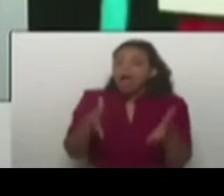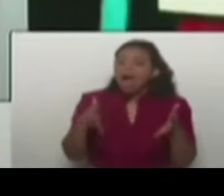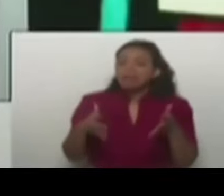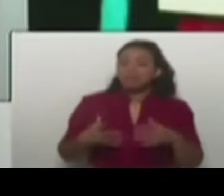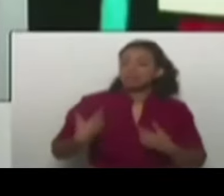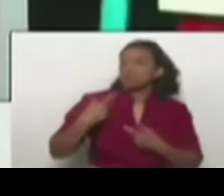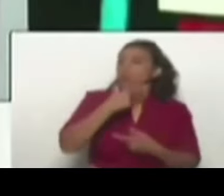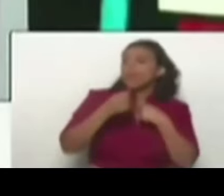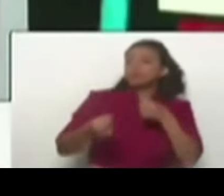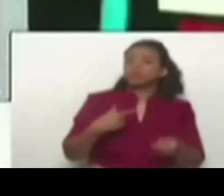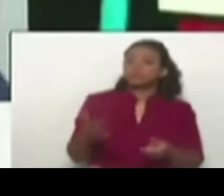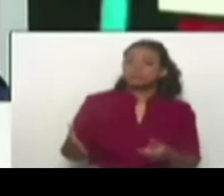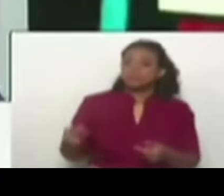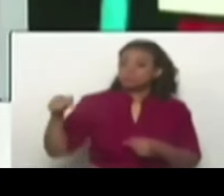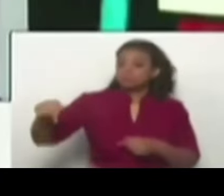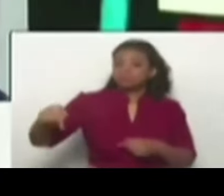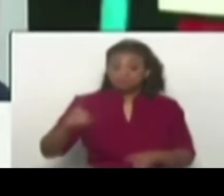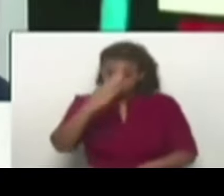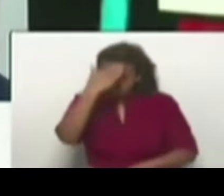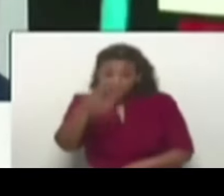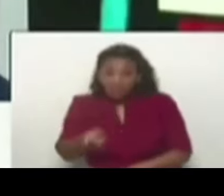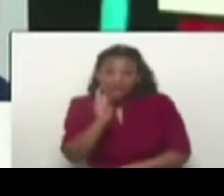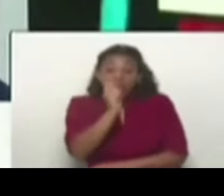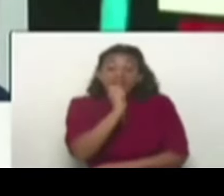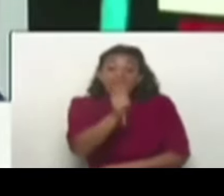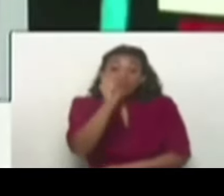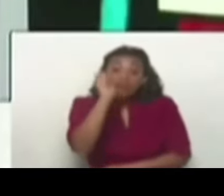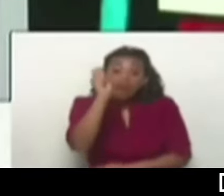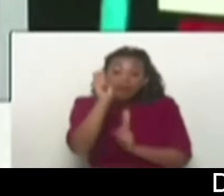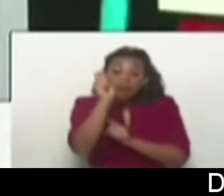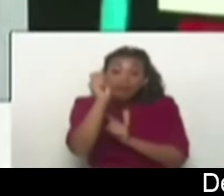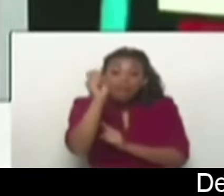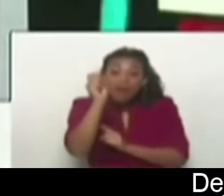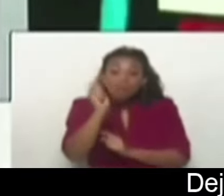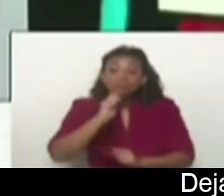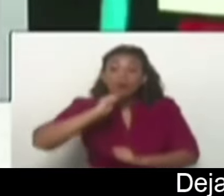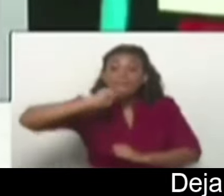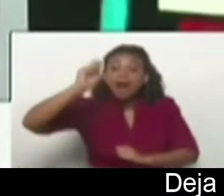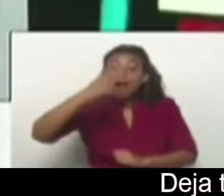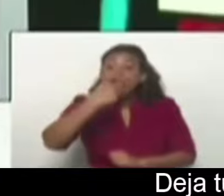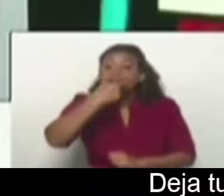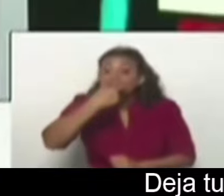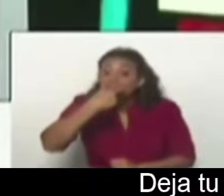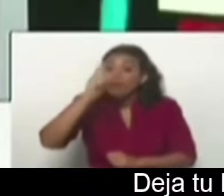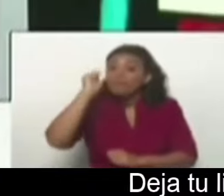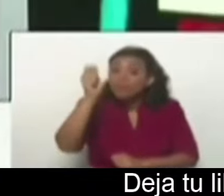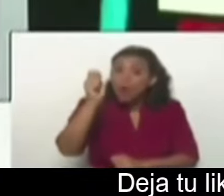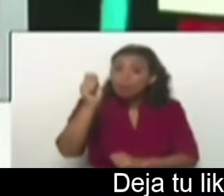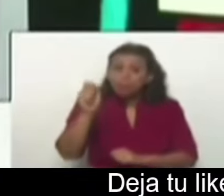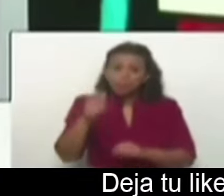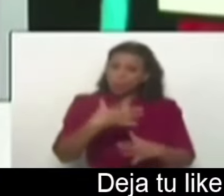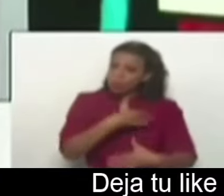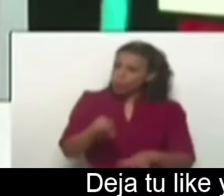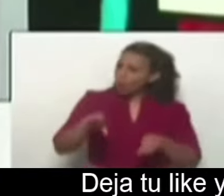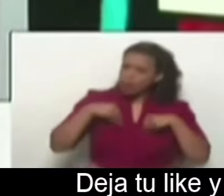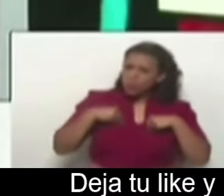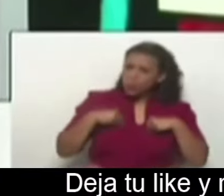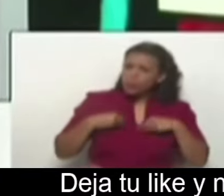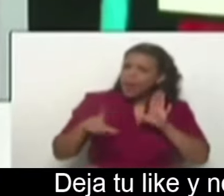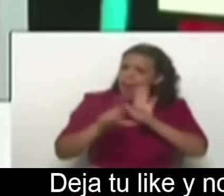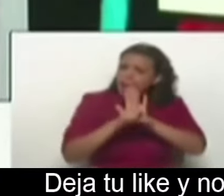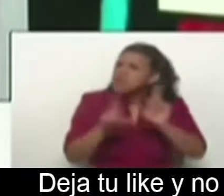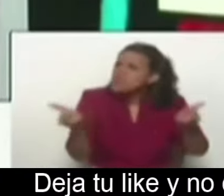desconozco. Era el ejemplo que yo ponía en el momento. Si el árbitro te llama, ¿cómo tú vas a decir que no reconoces el poder